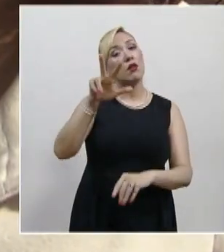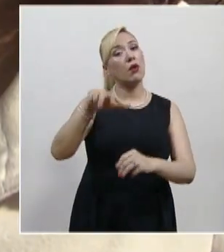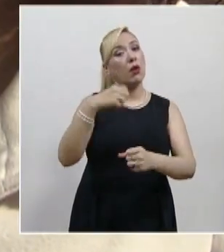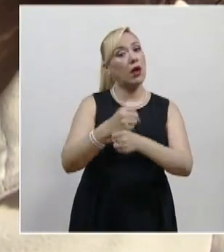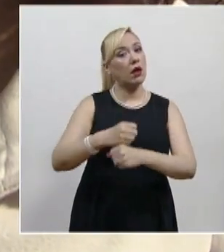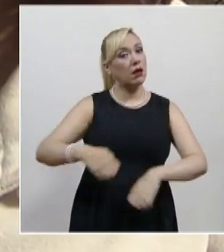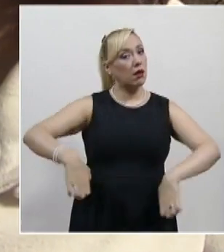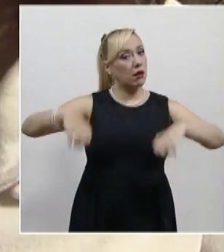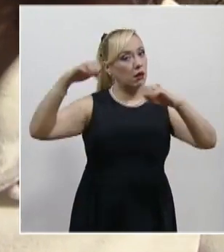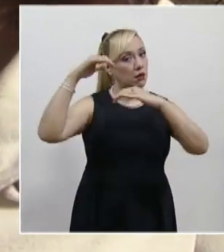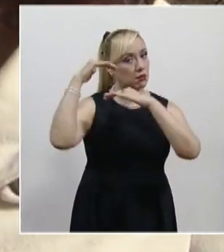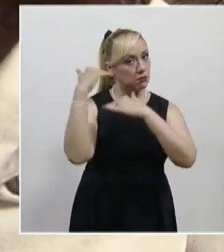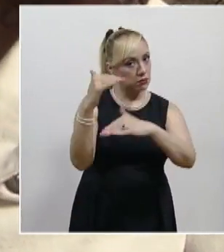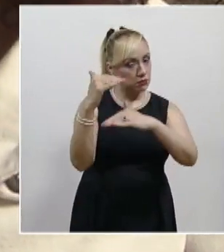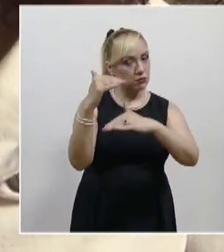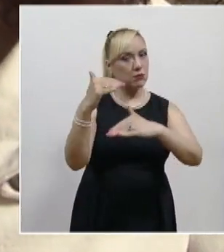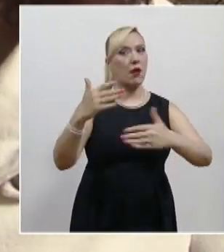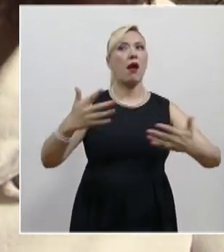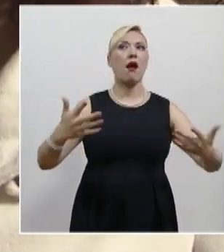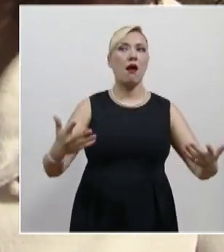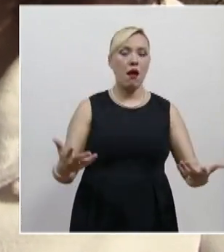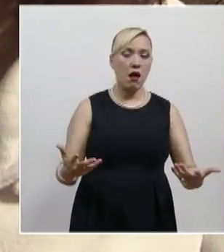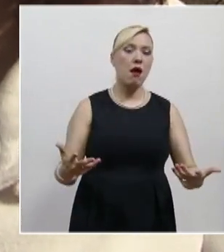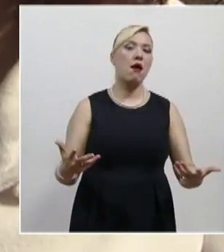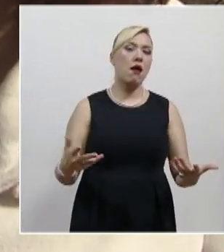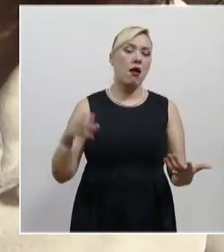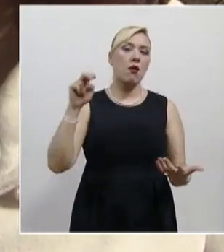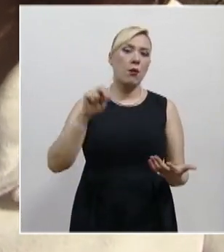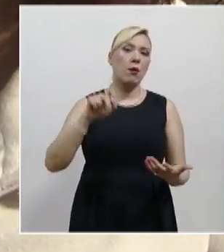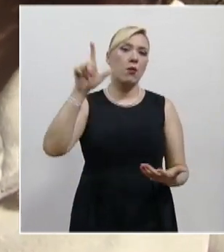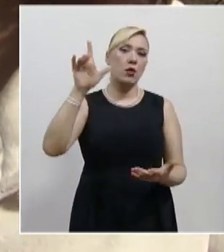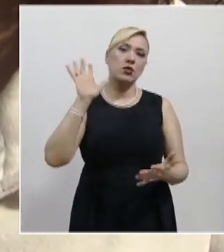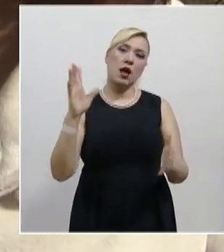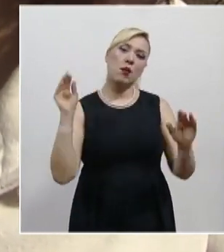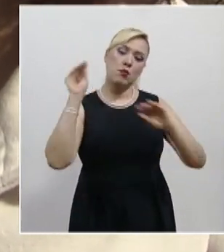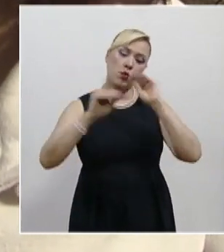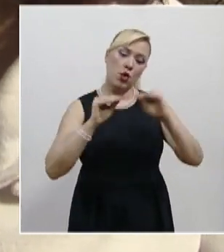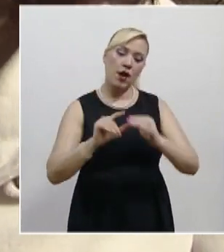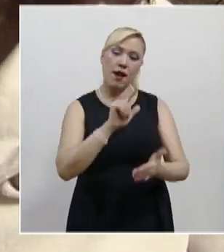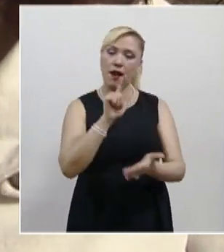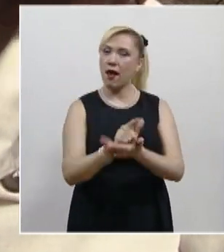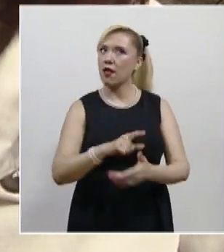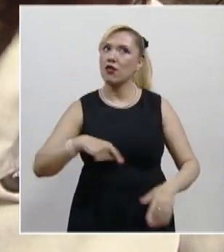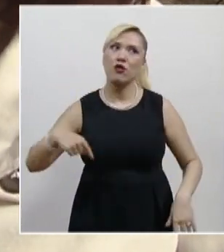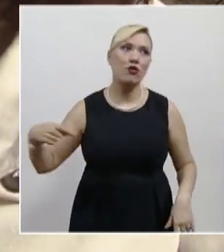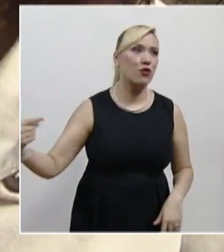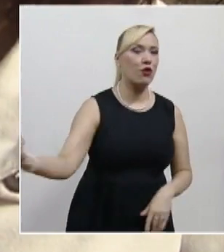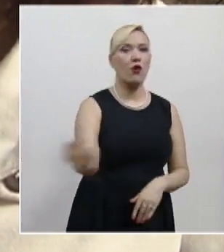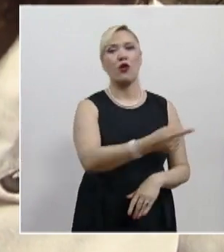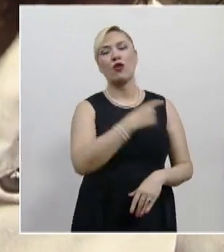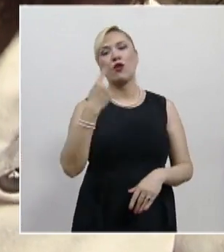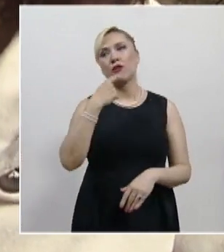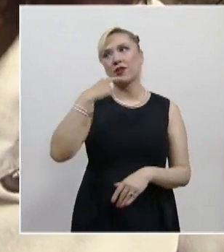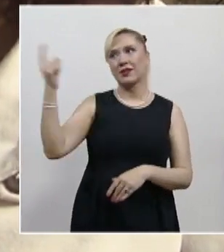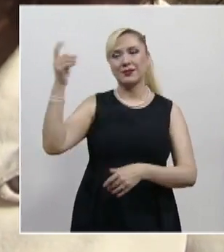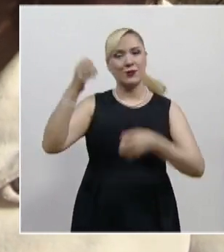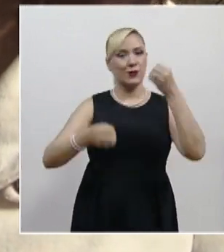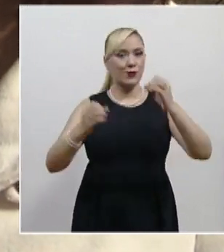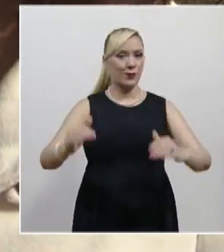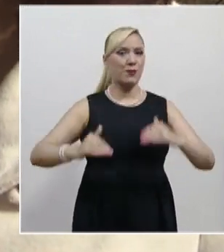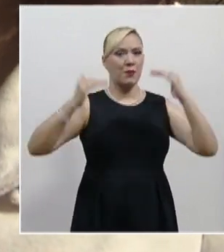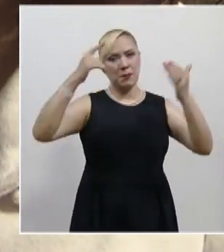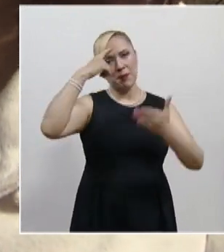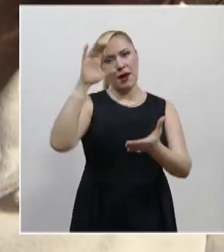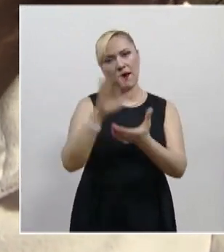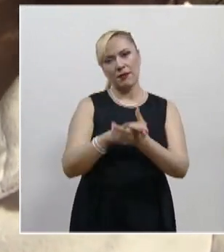años. Con ello, el Congreso de Nuevo León armonizó su legislación civil a lo establecido en criterios de la Corte en materia de matrimonio